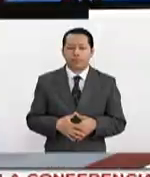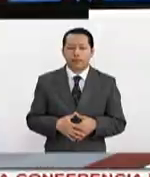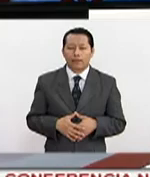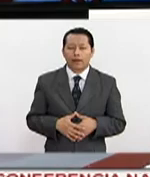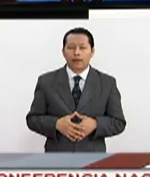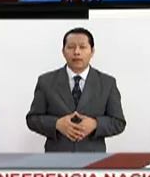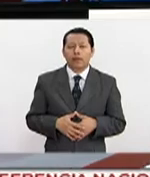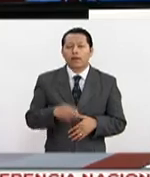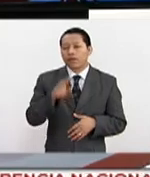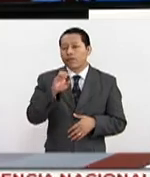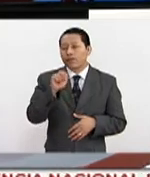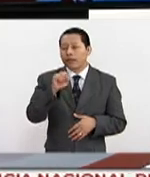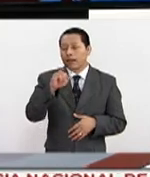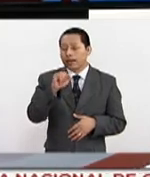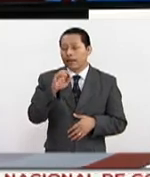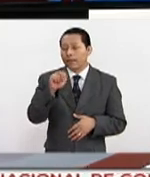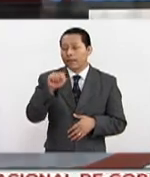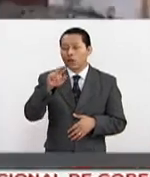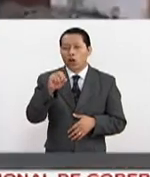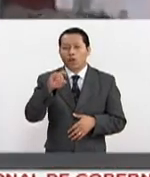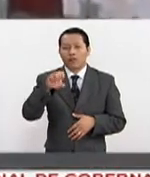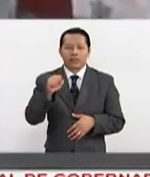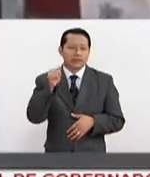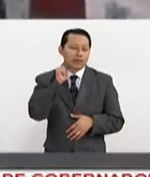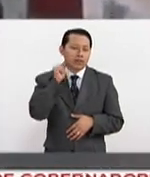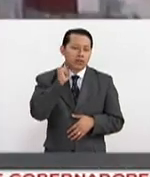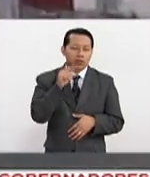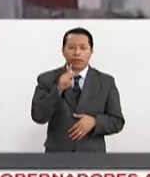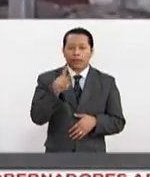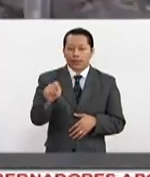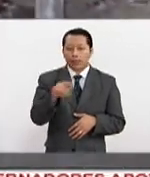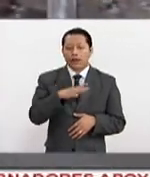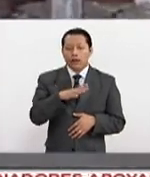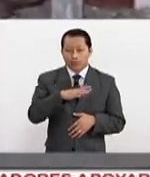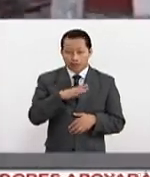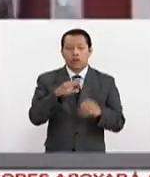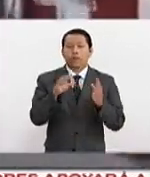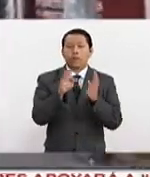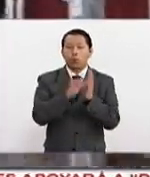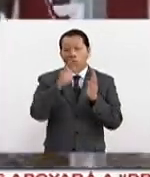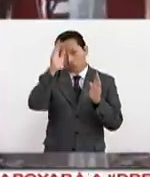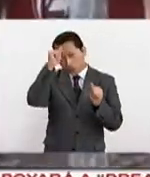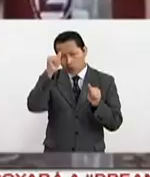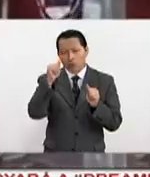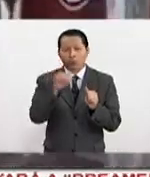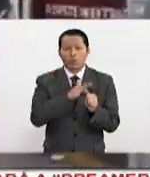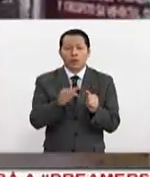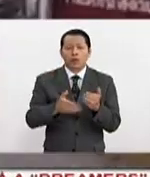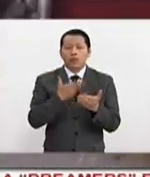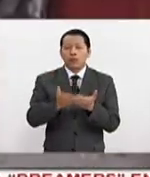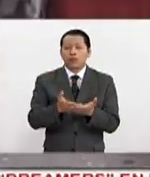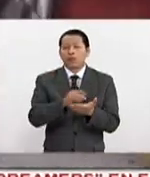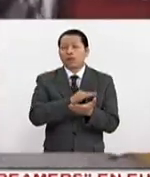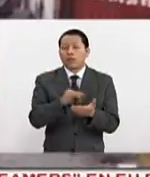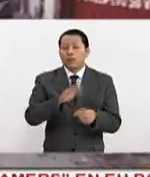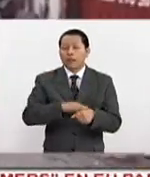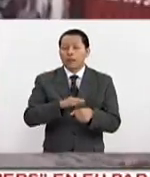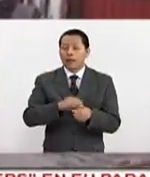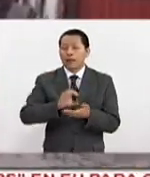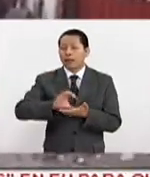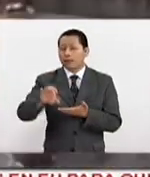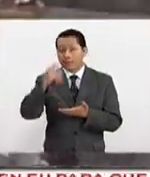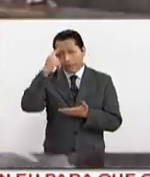Mientras tanto, Benjamín Robles Montoya, senador del Partido del Trabajo, presentó un punto de acuerdo para que se destinen mayores recursos al proceso